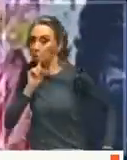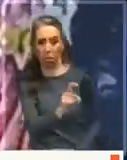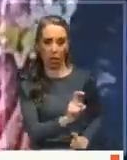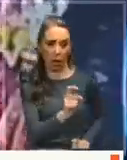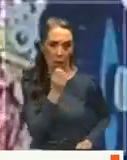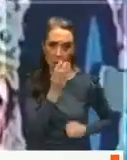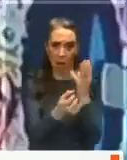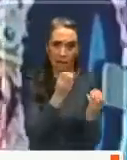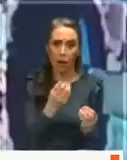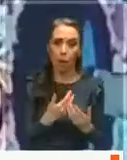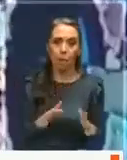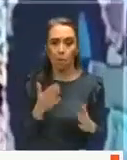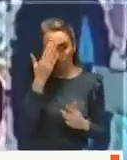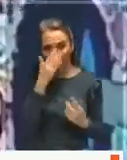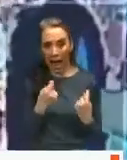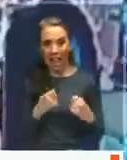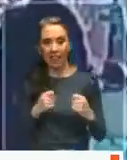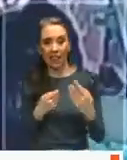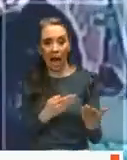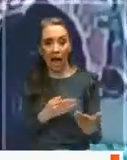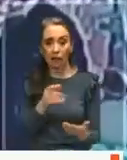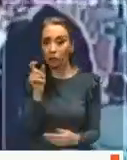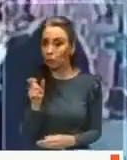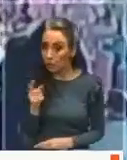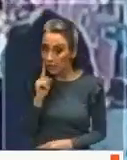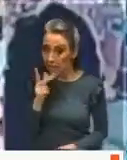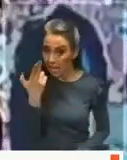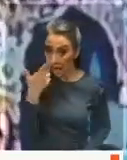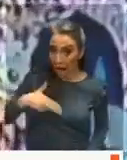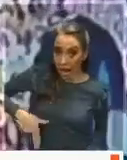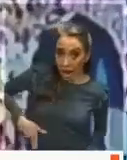la tratan mal. ¿Han andado armados?